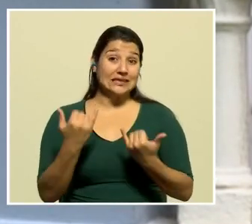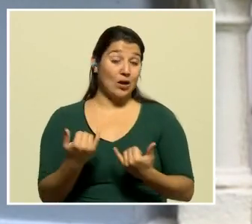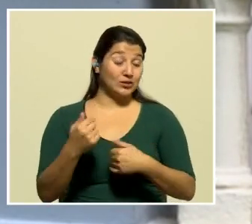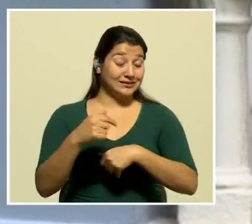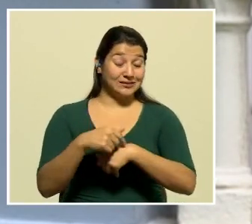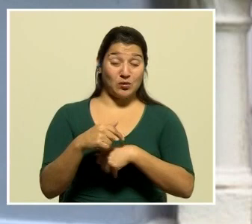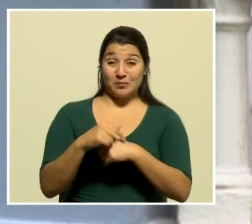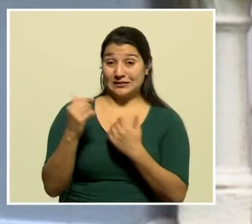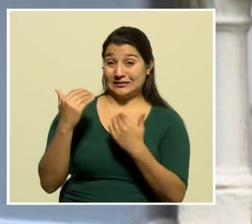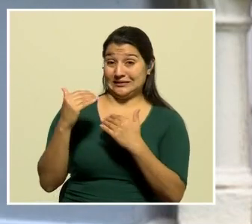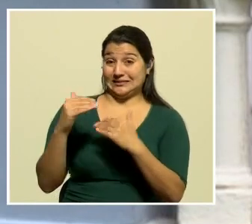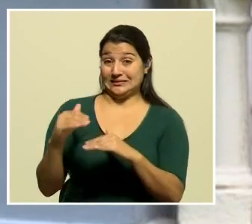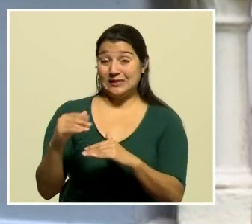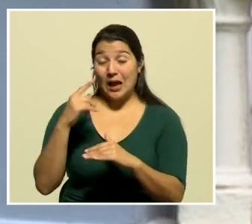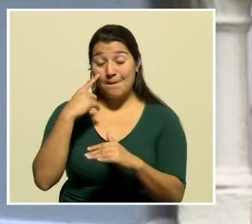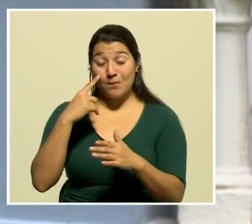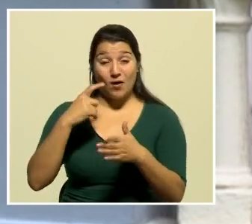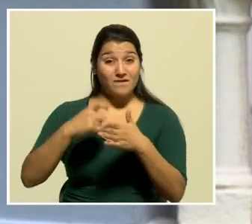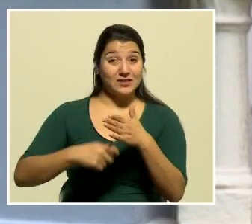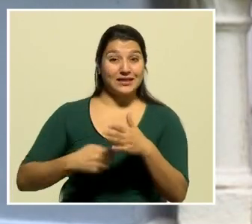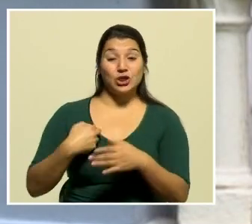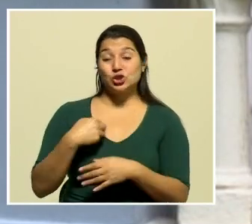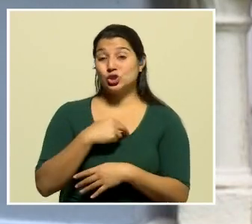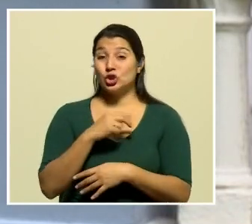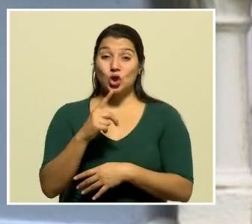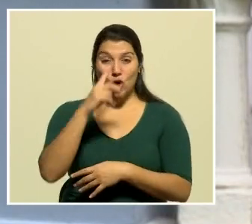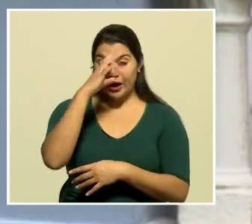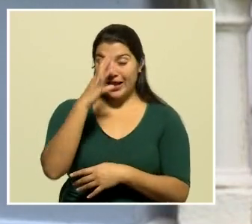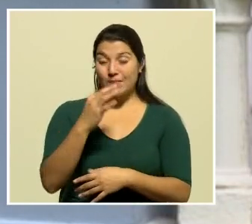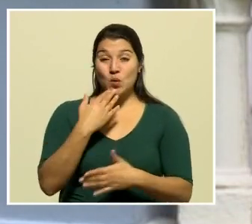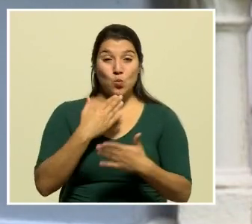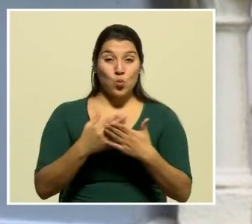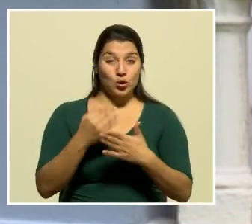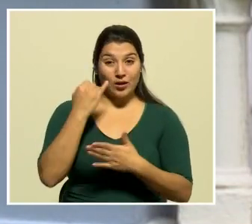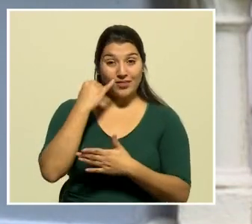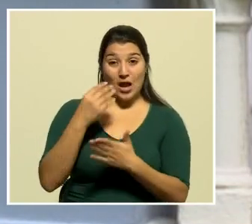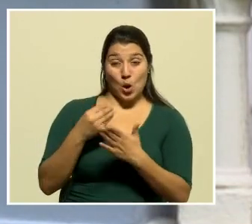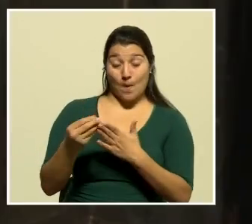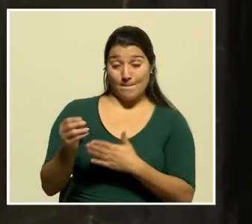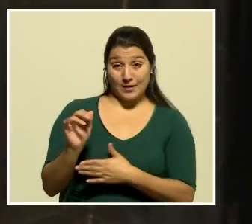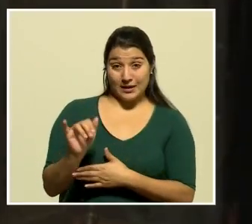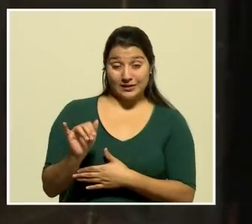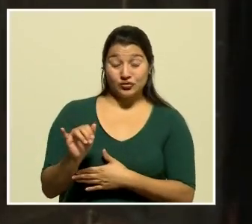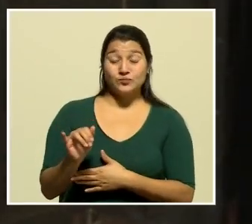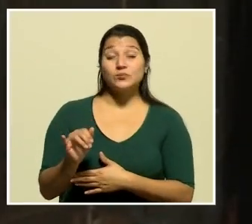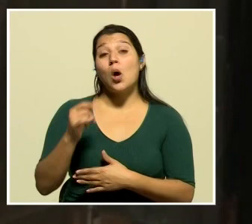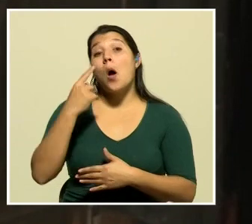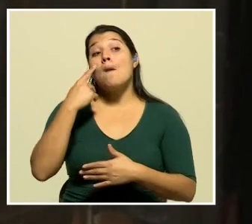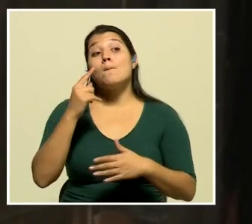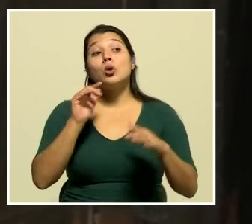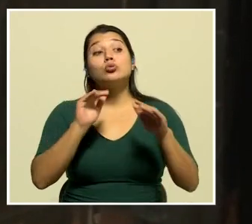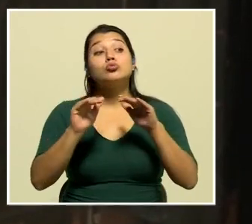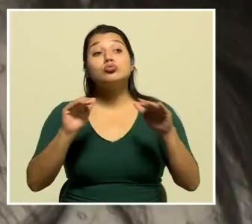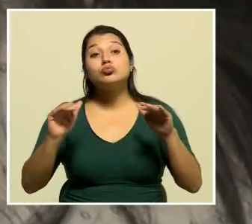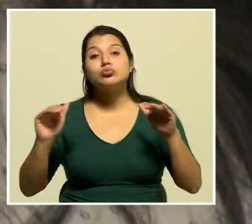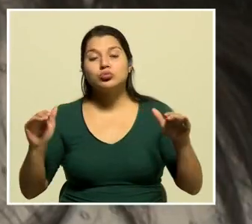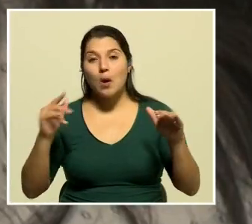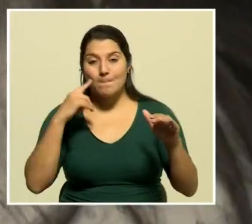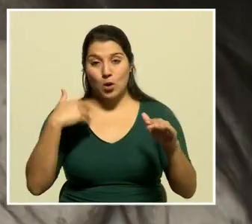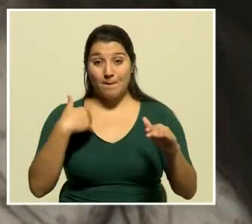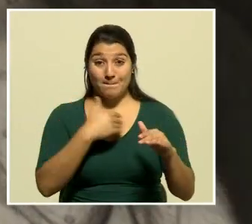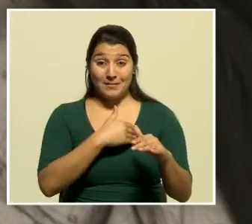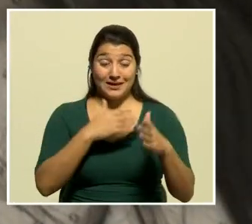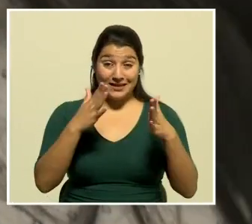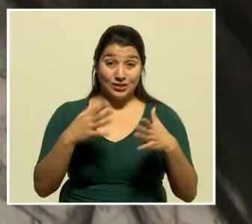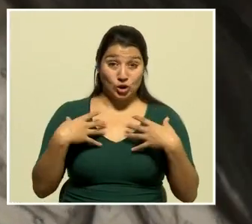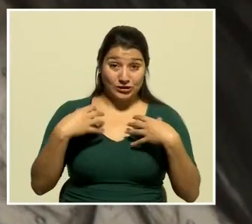creemos prudente incurrir en ese costo. Ante el llamado de atención del ministro de Salud,